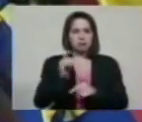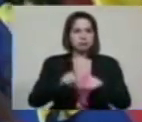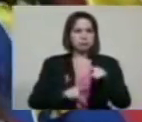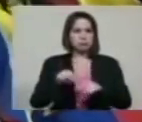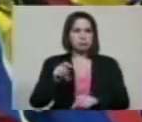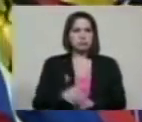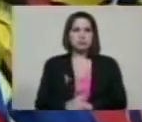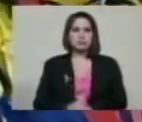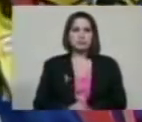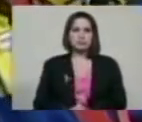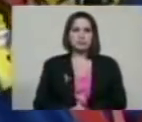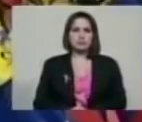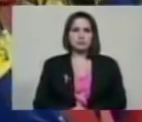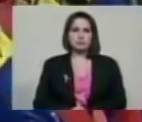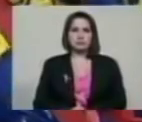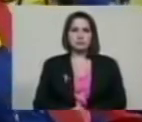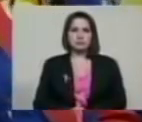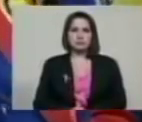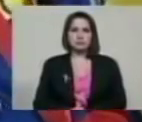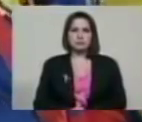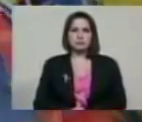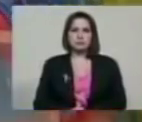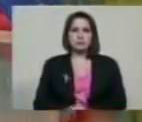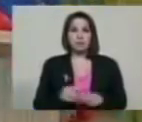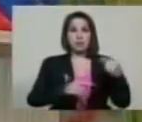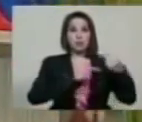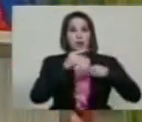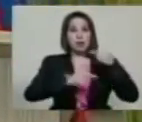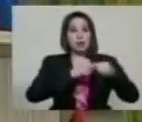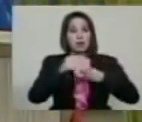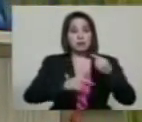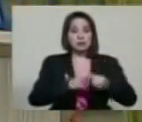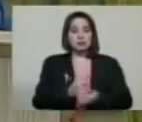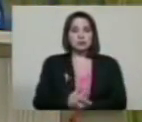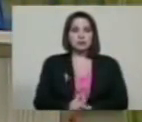¿verdad?, de una generación.